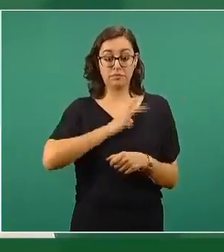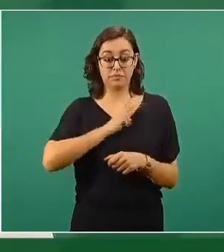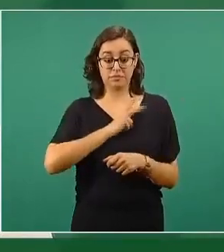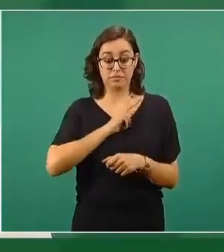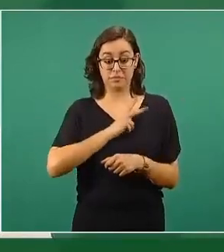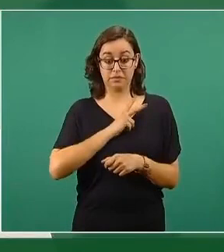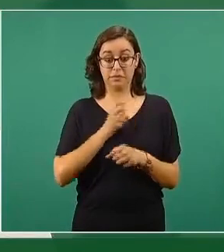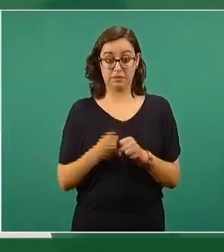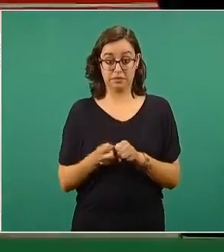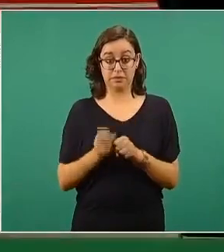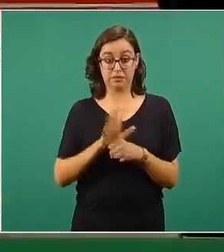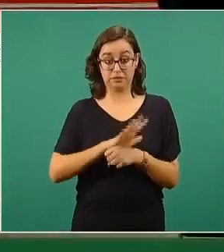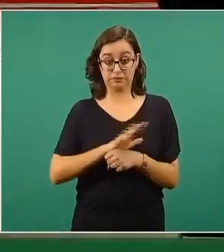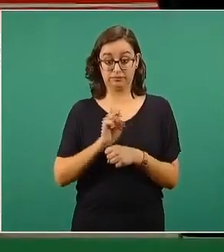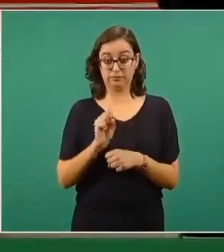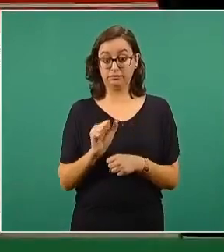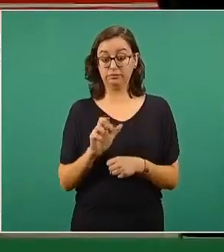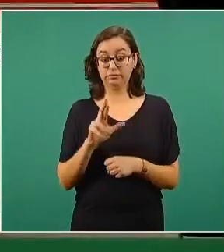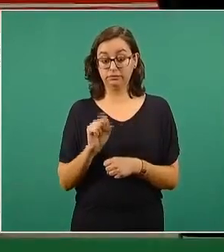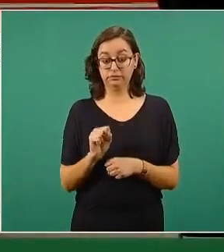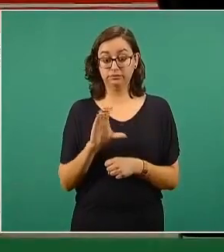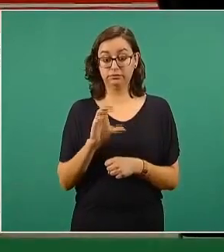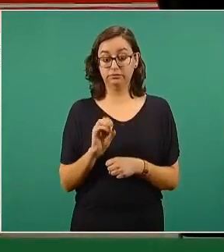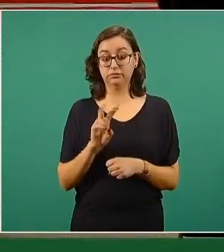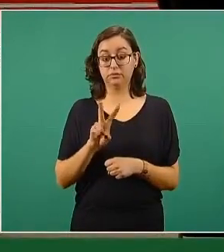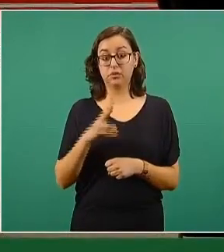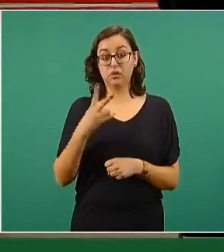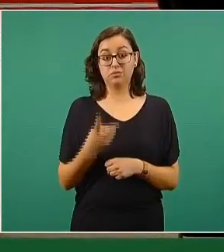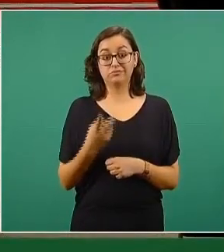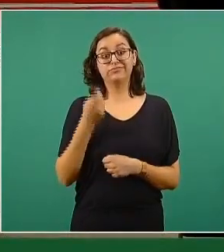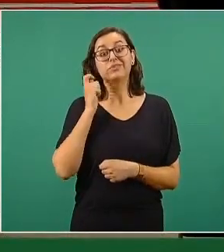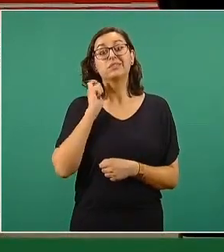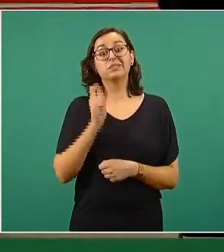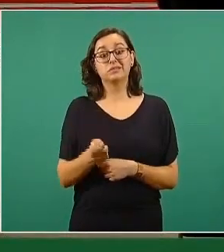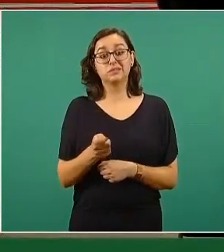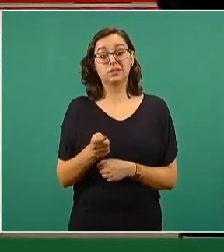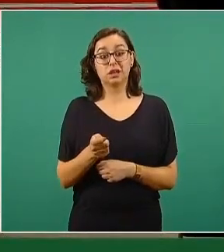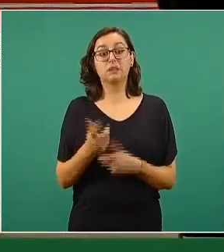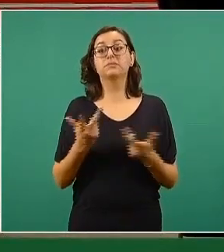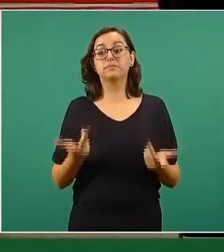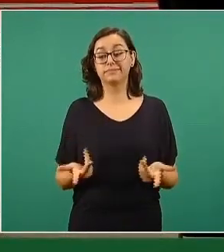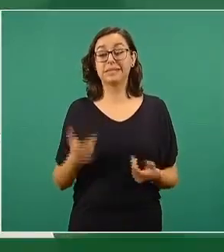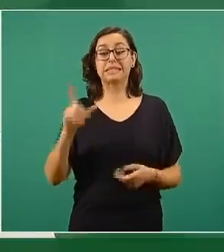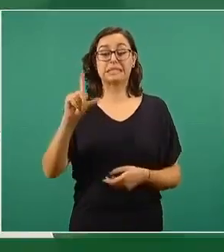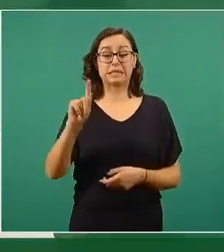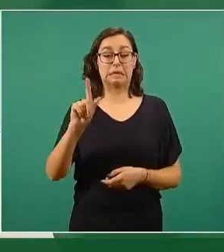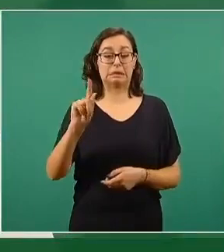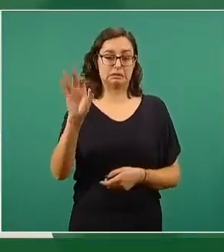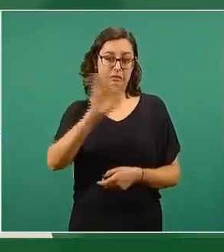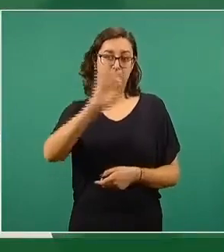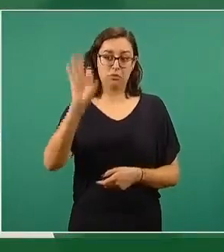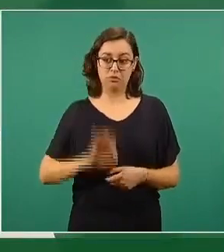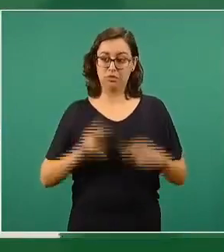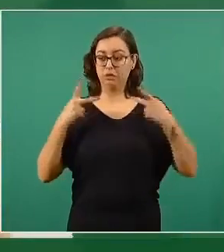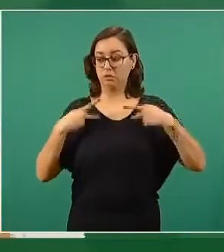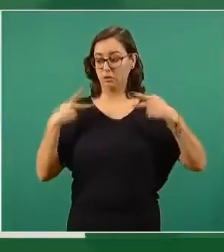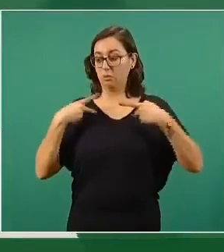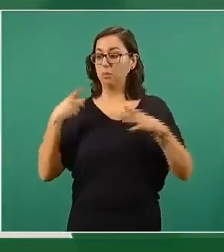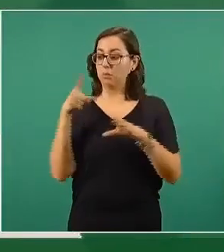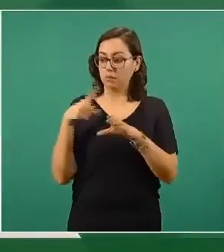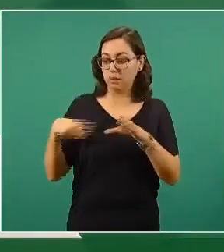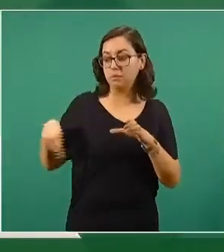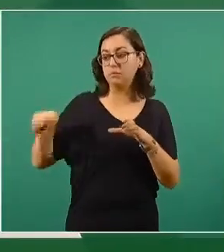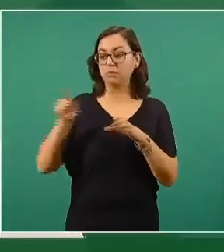SARS-CoV-2 se necesita 3/4 partes de las personas que tengan inmunidad, ya sea